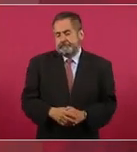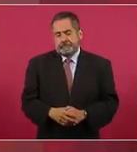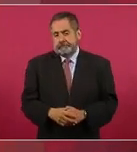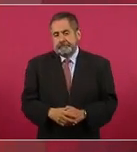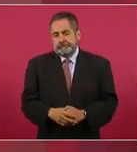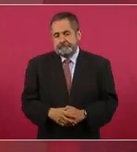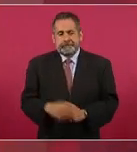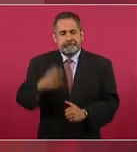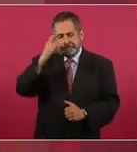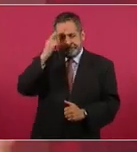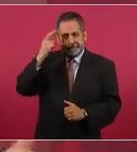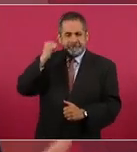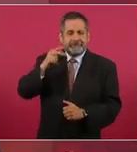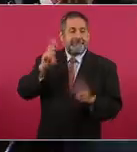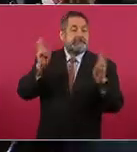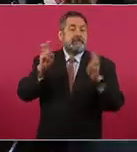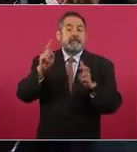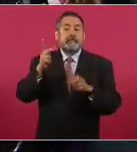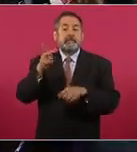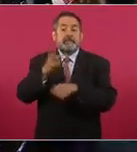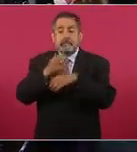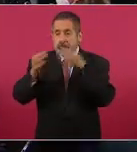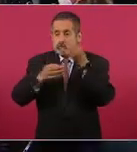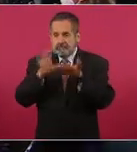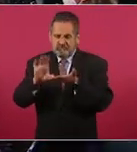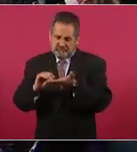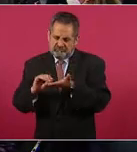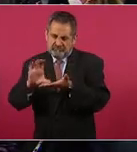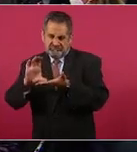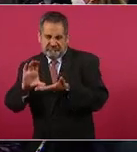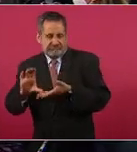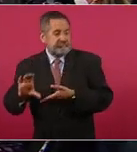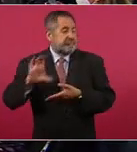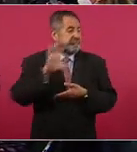o el dinero de publicidad que se les daba.